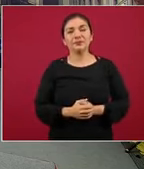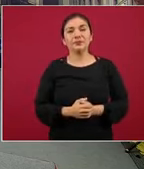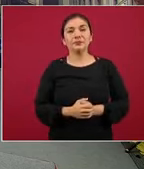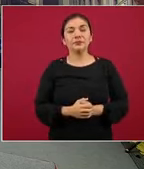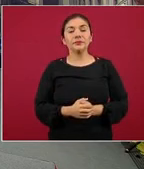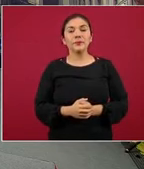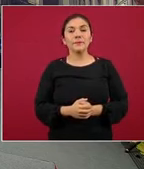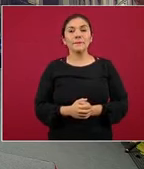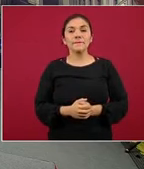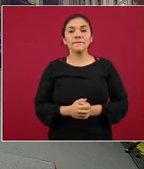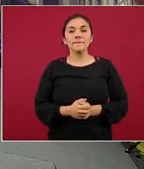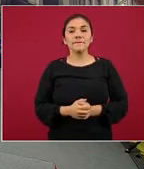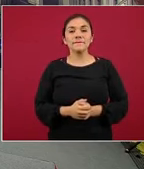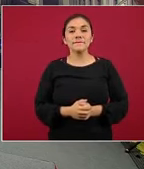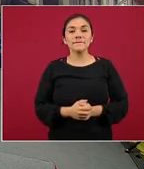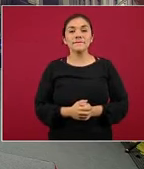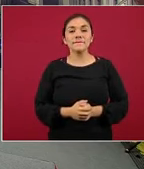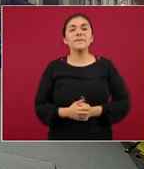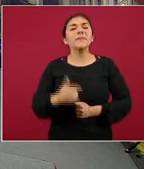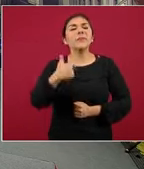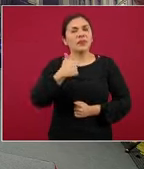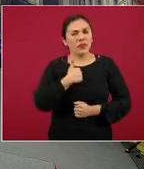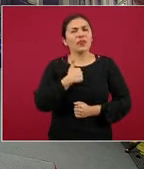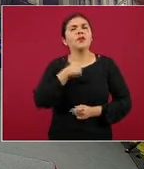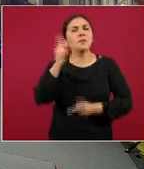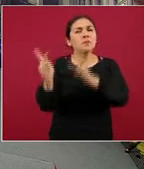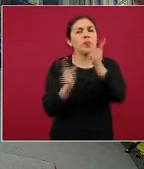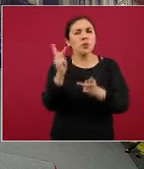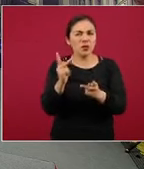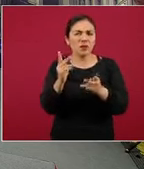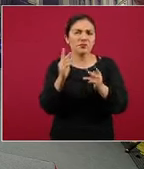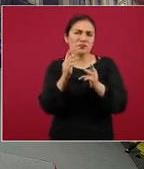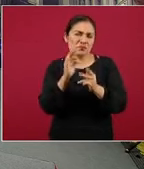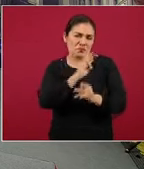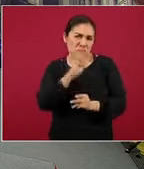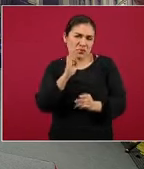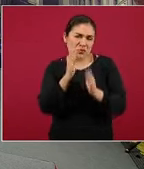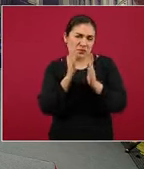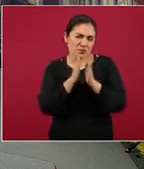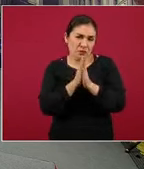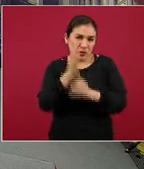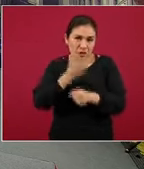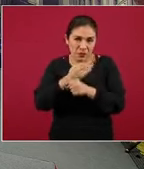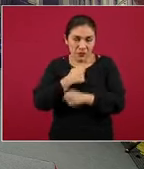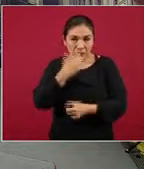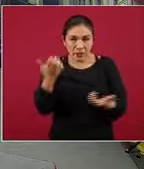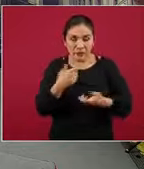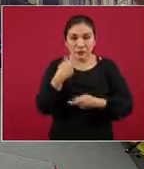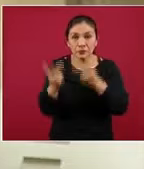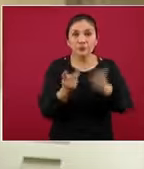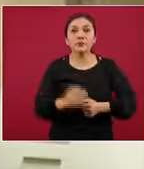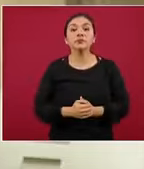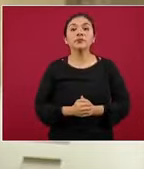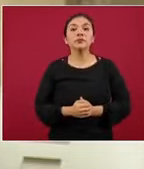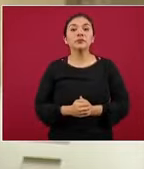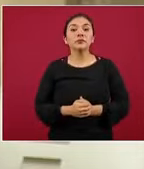Alomía Segarra de Lindre. Tengo un par de preguntas, si me permite, subsecretario. Por favor.